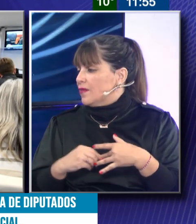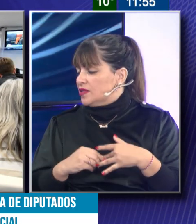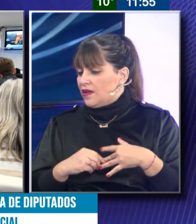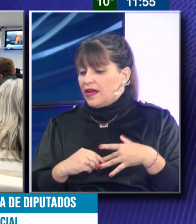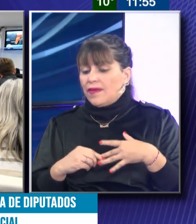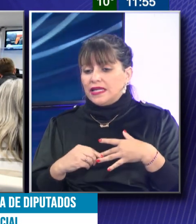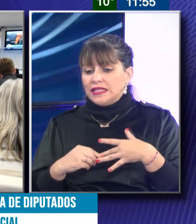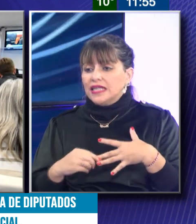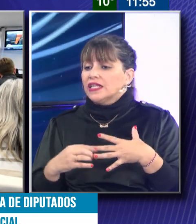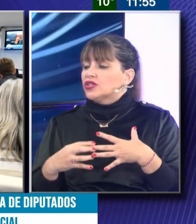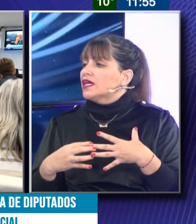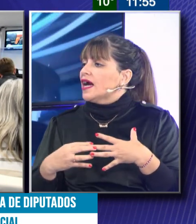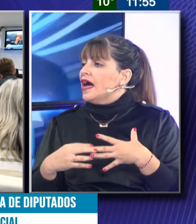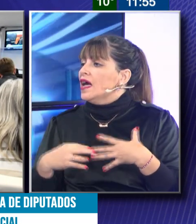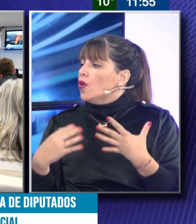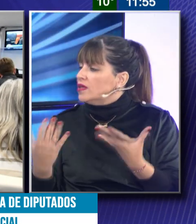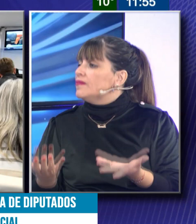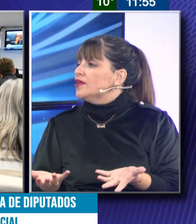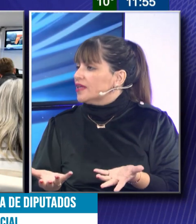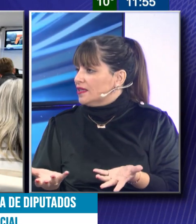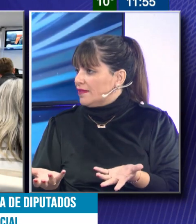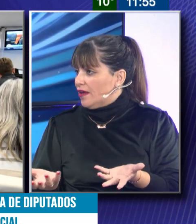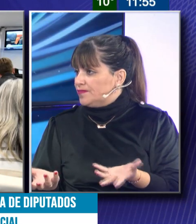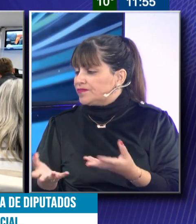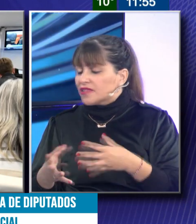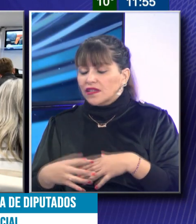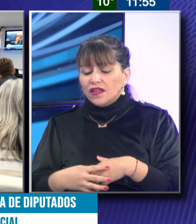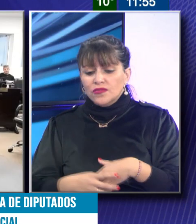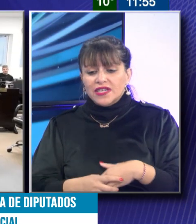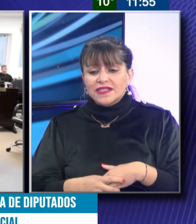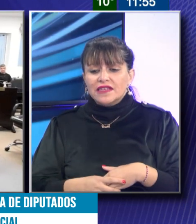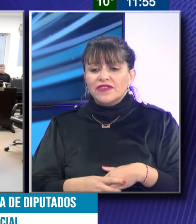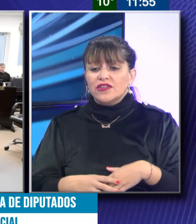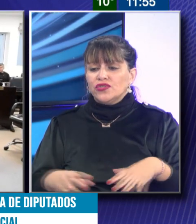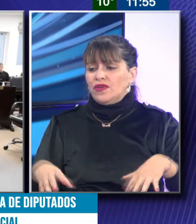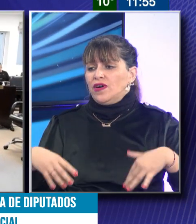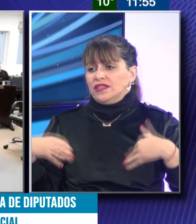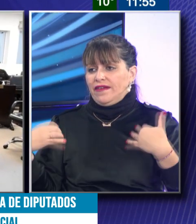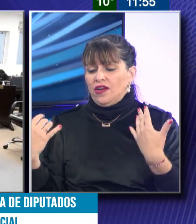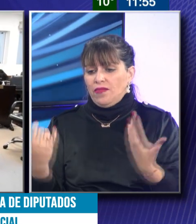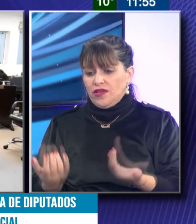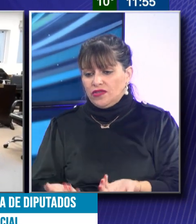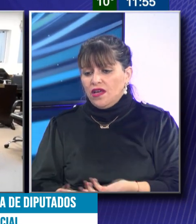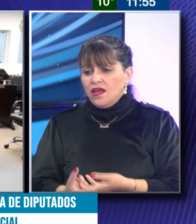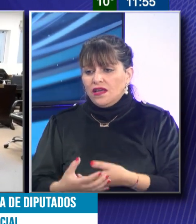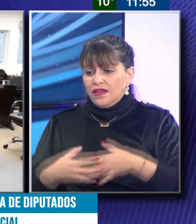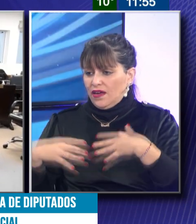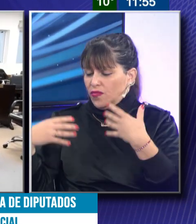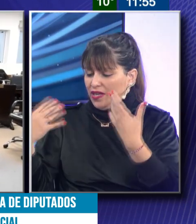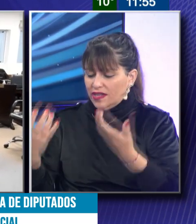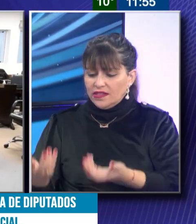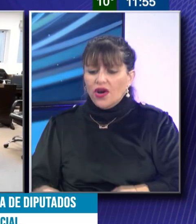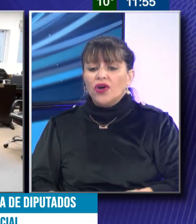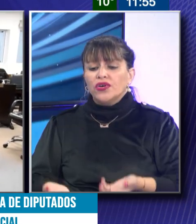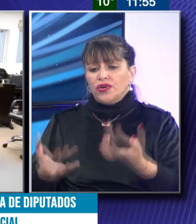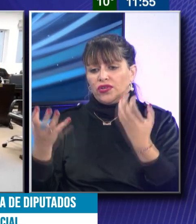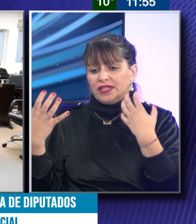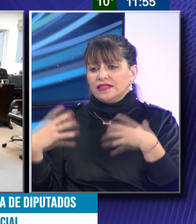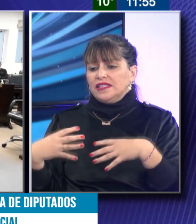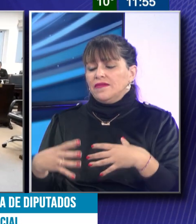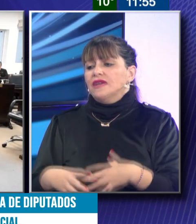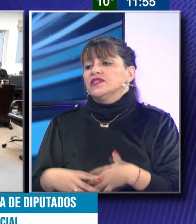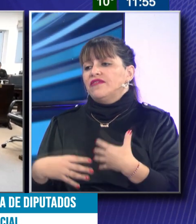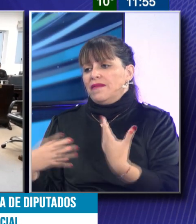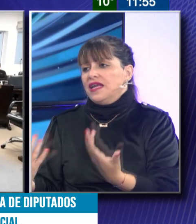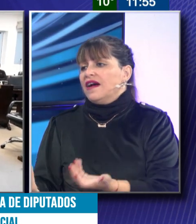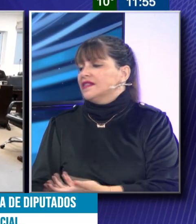ejerza la responsabilidad parental que no tenga un empleo registrado. Muchas veces, al final, nosotros vemos a través de los medios de comunicación o nos